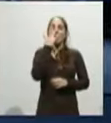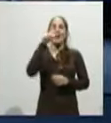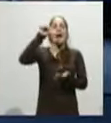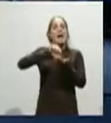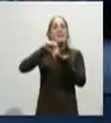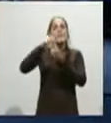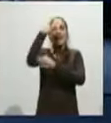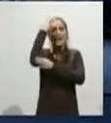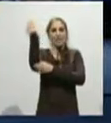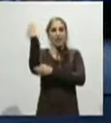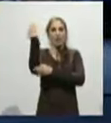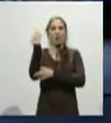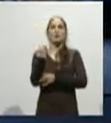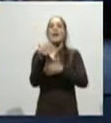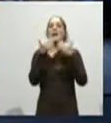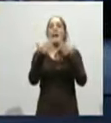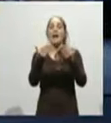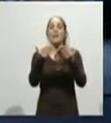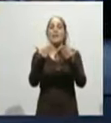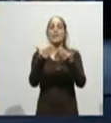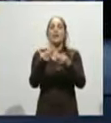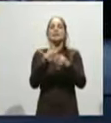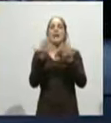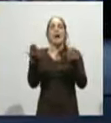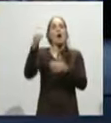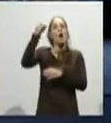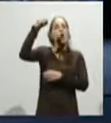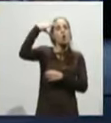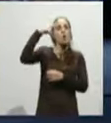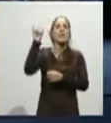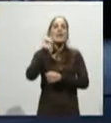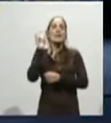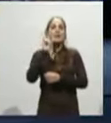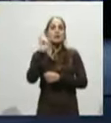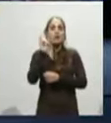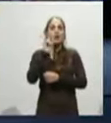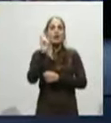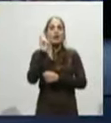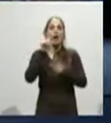saben, es posible gracias a Luz y Sonido Tecnosound.